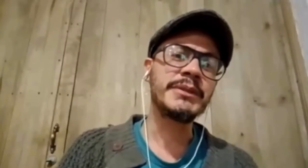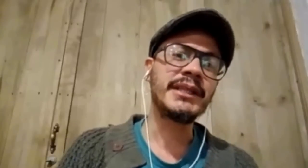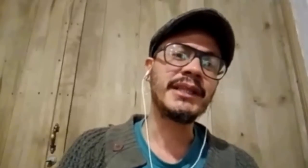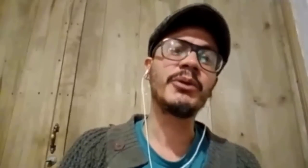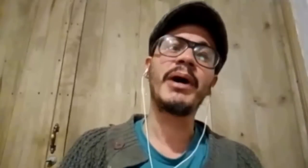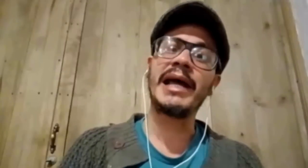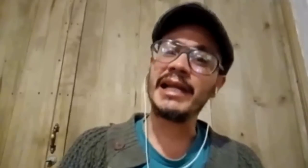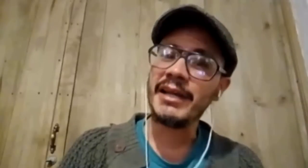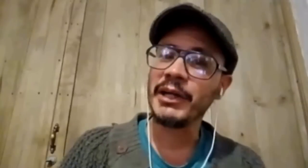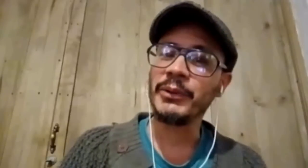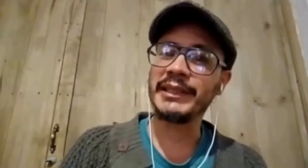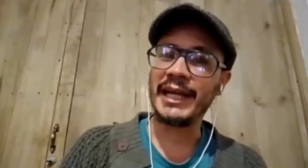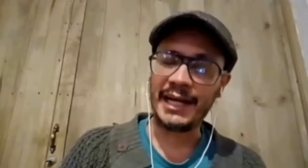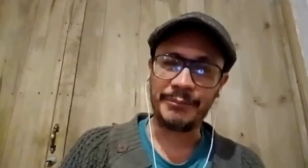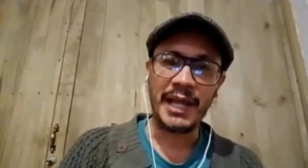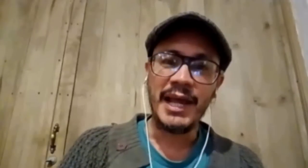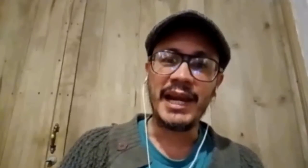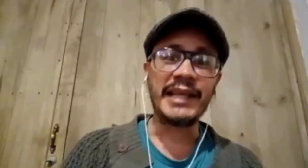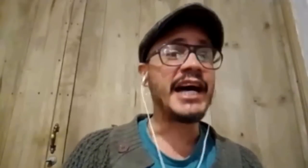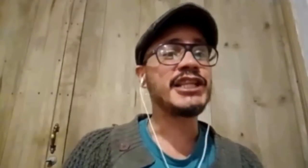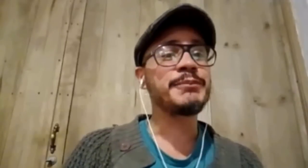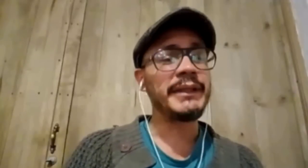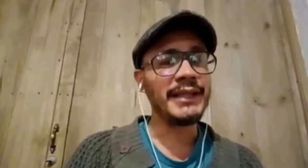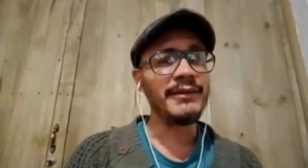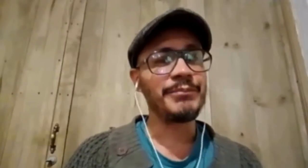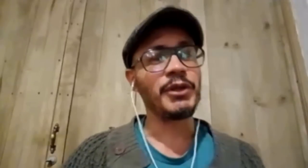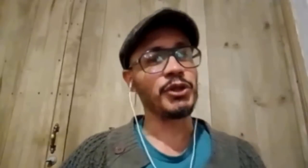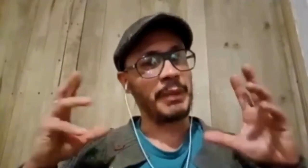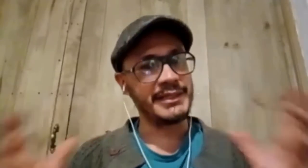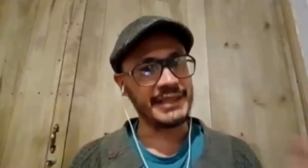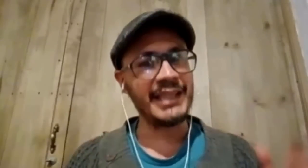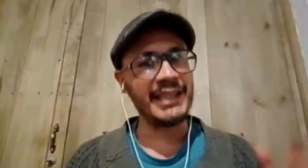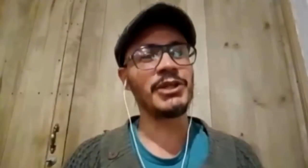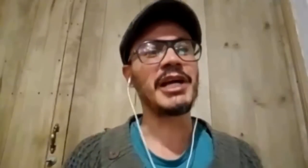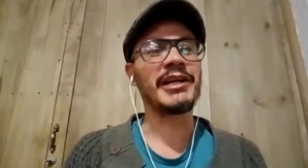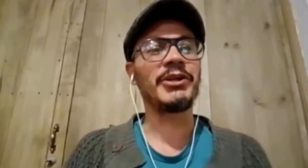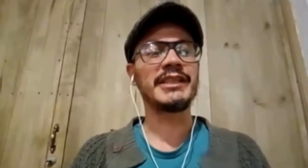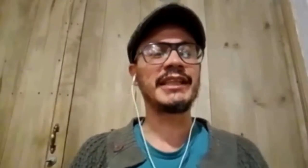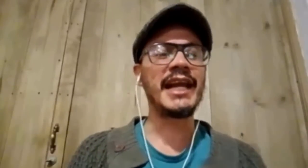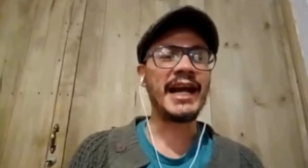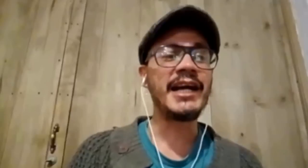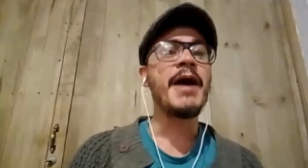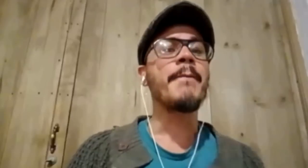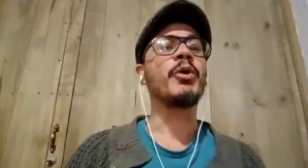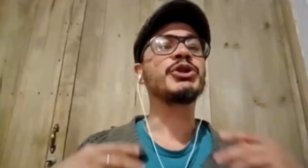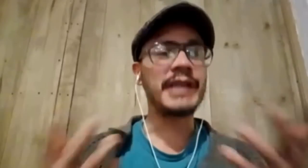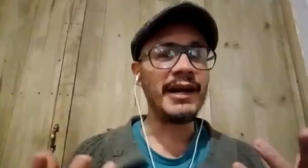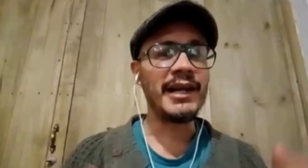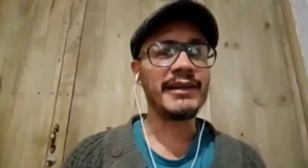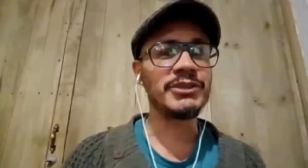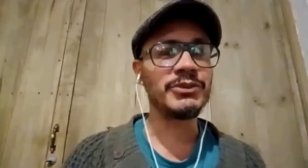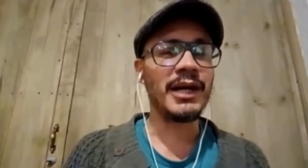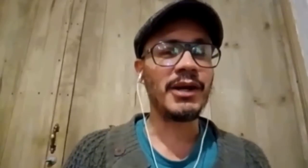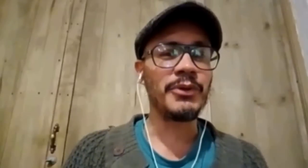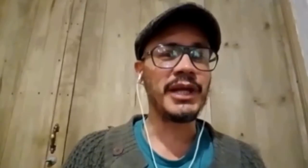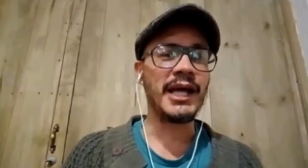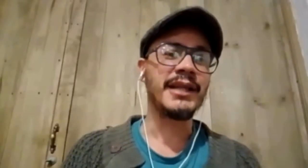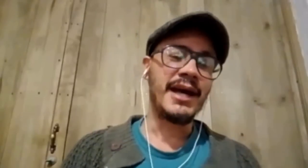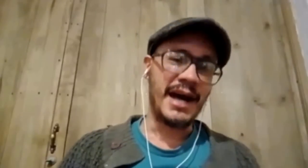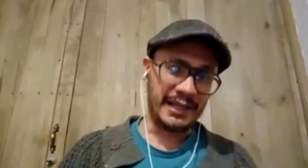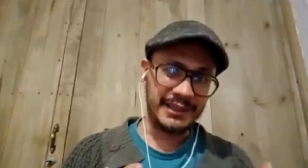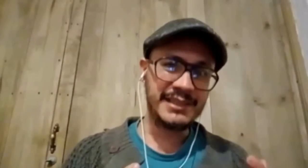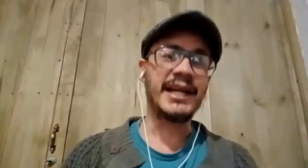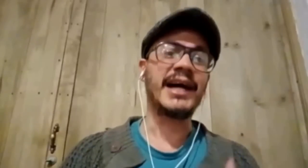Estaremos visitando el Líbano de Tilarán. La idea es pintar los paisajes de los alrededores de Tilarán, mostrarle al resto de la